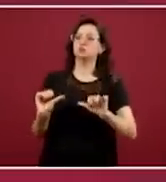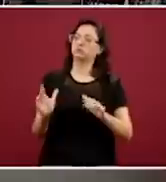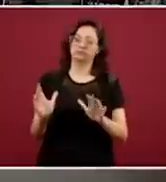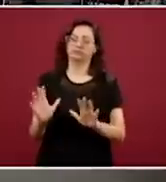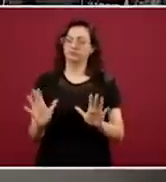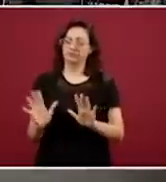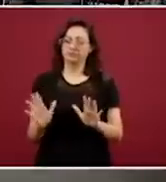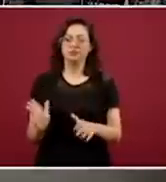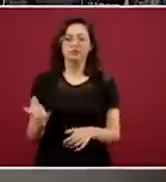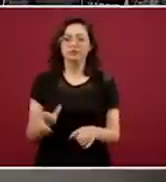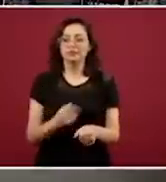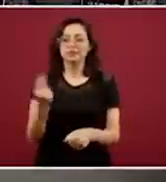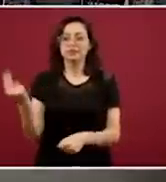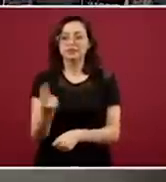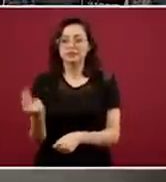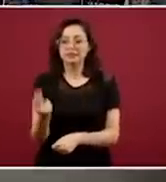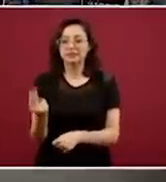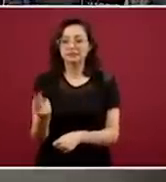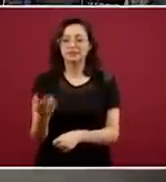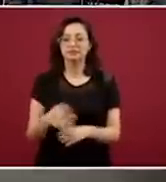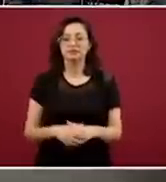específica. Colega.